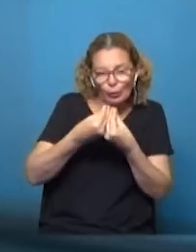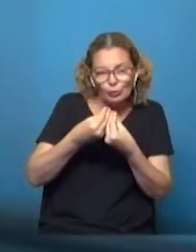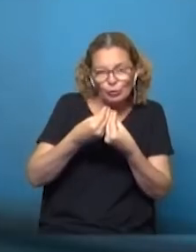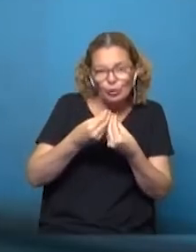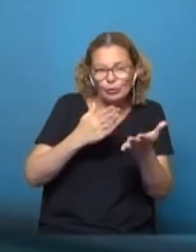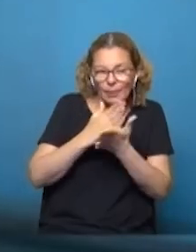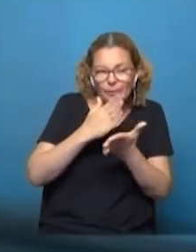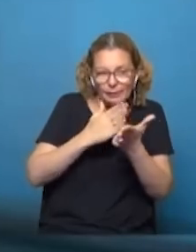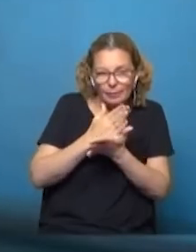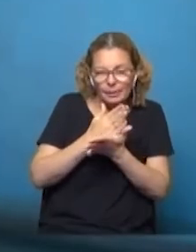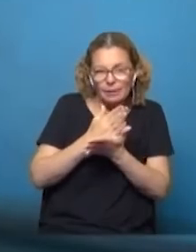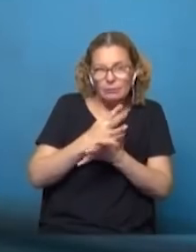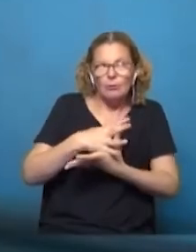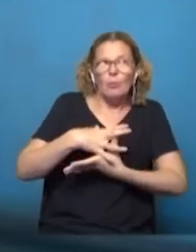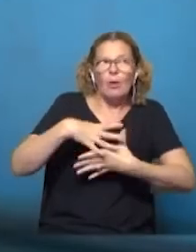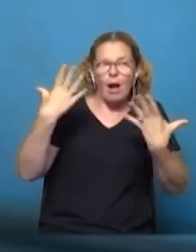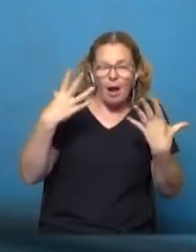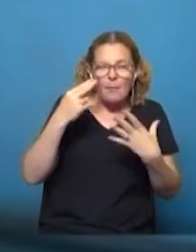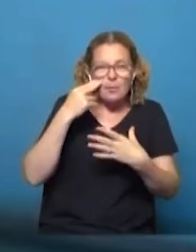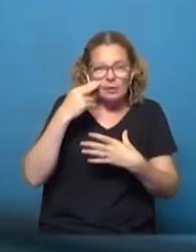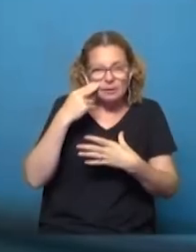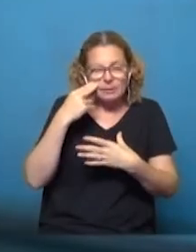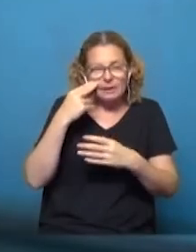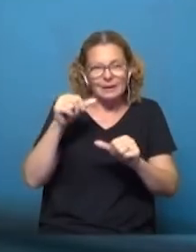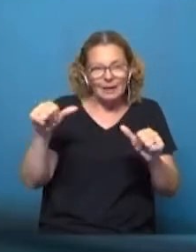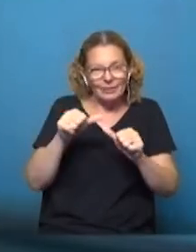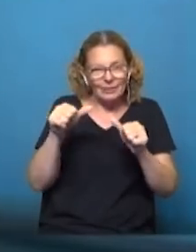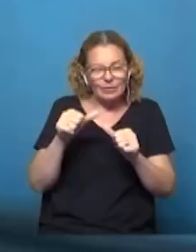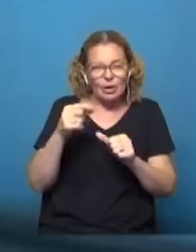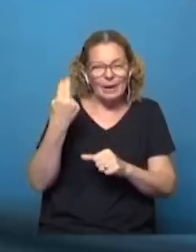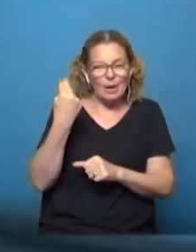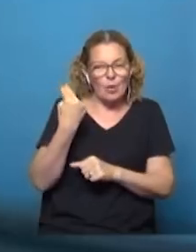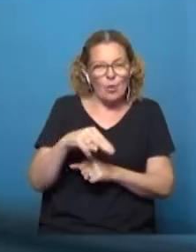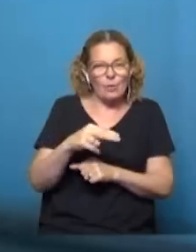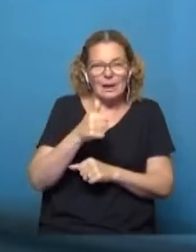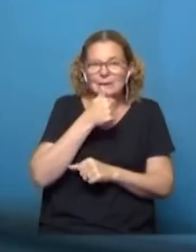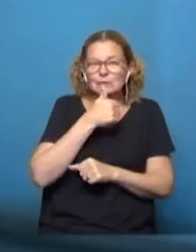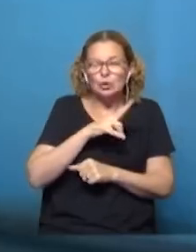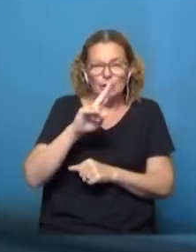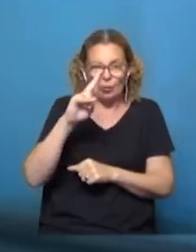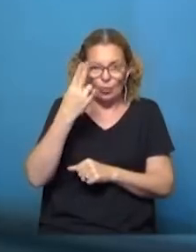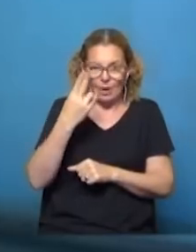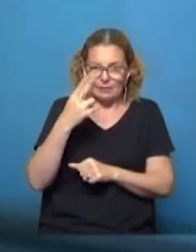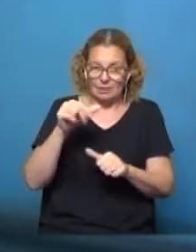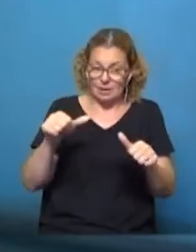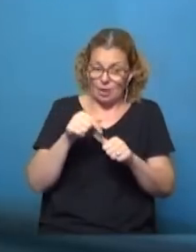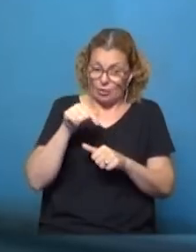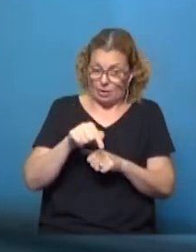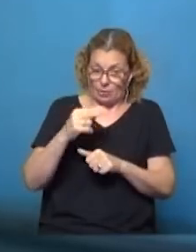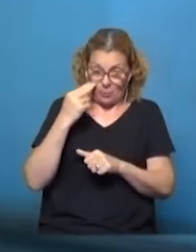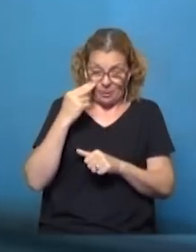permanente escandaloso de hecho que se han producido que nunca en la historia del país se han producido